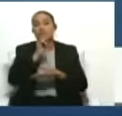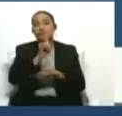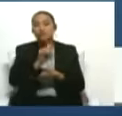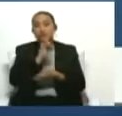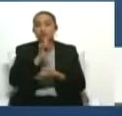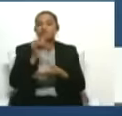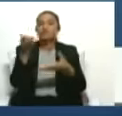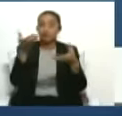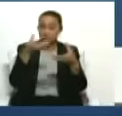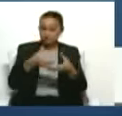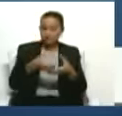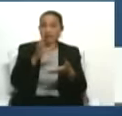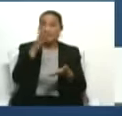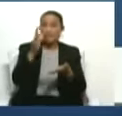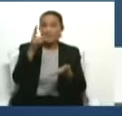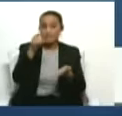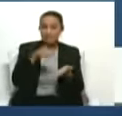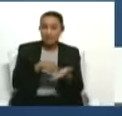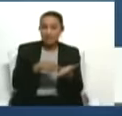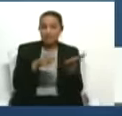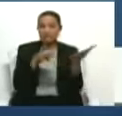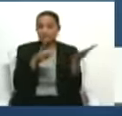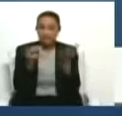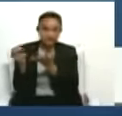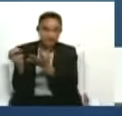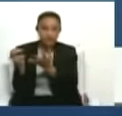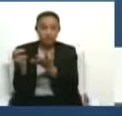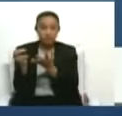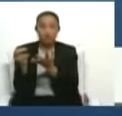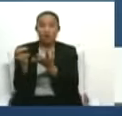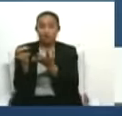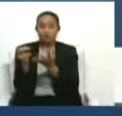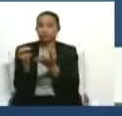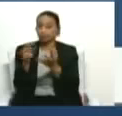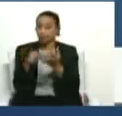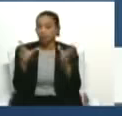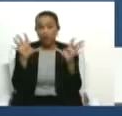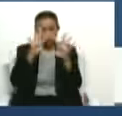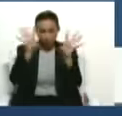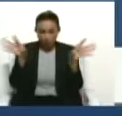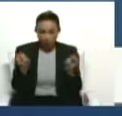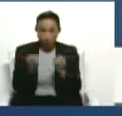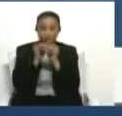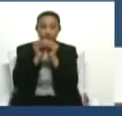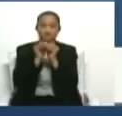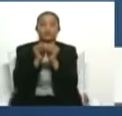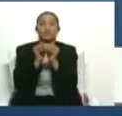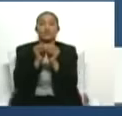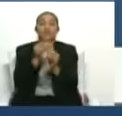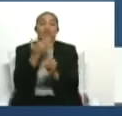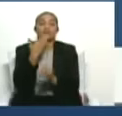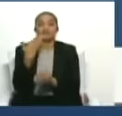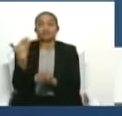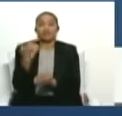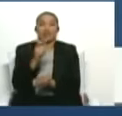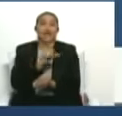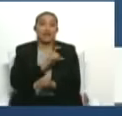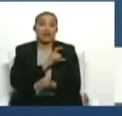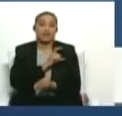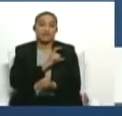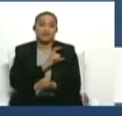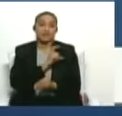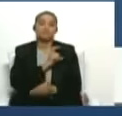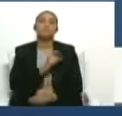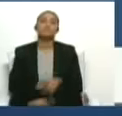dieron 1.073 orientaciones. Y eso es apenas el inicio. Igualmente, el programa del Ministerio